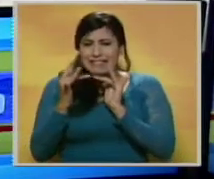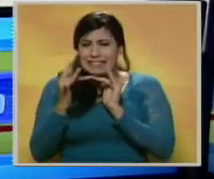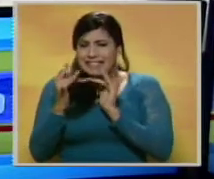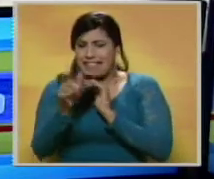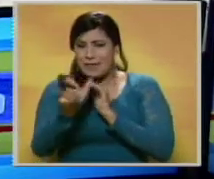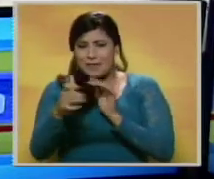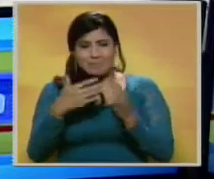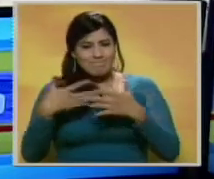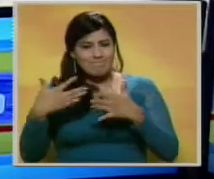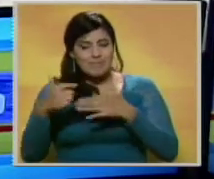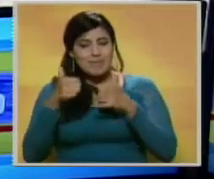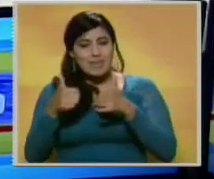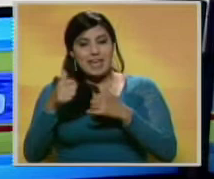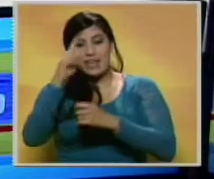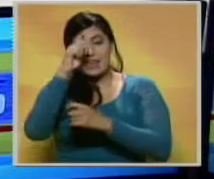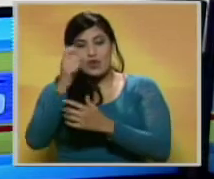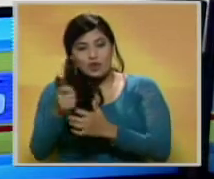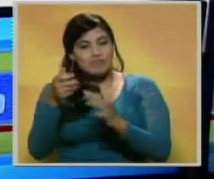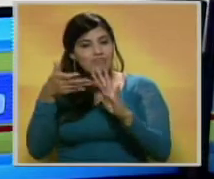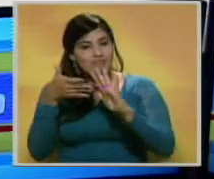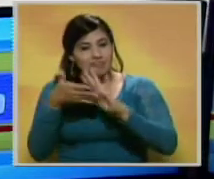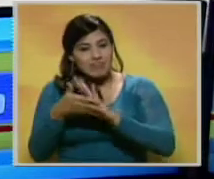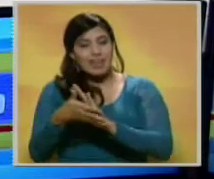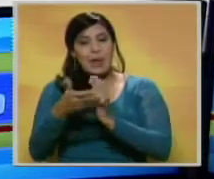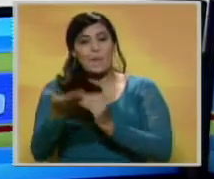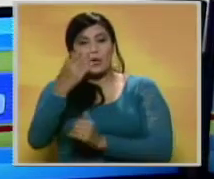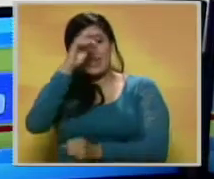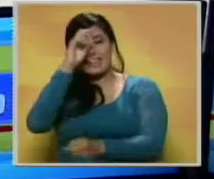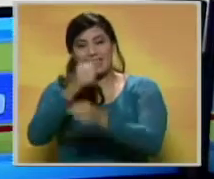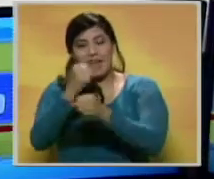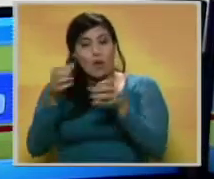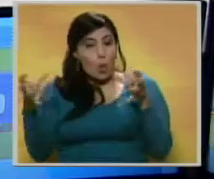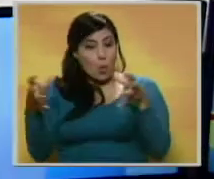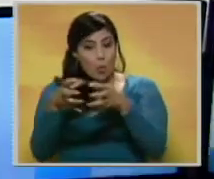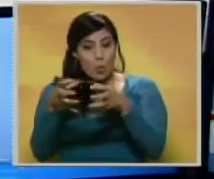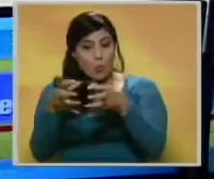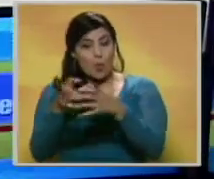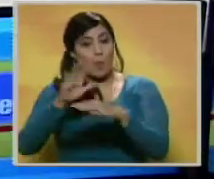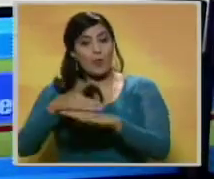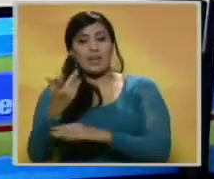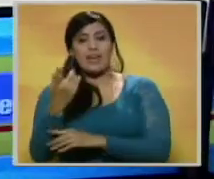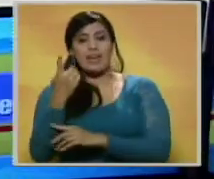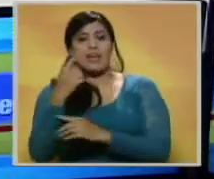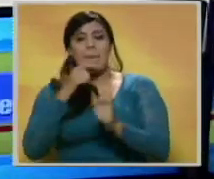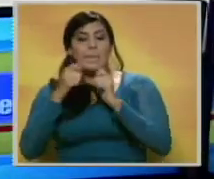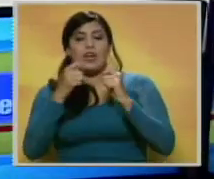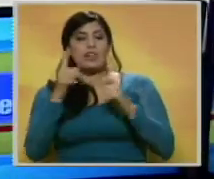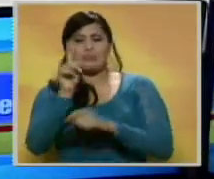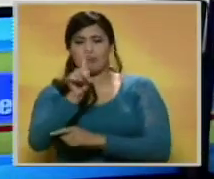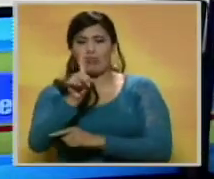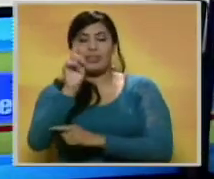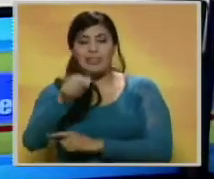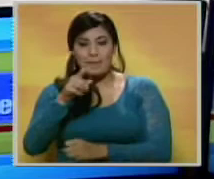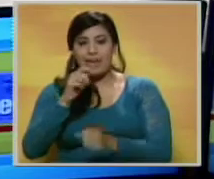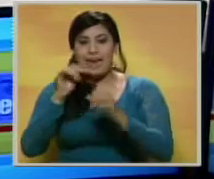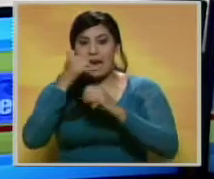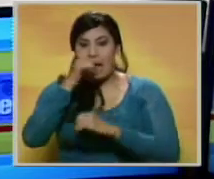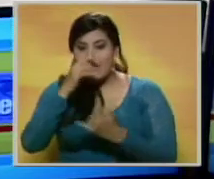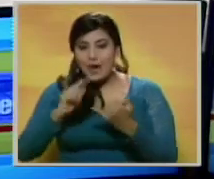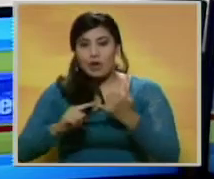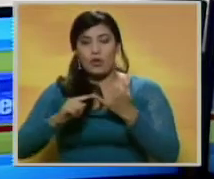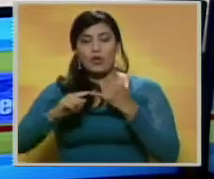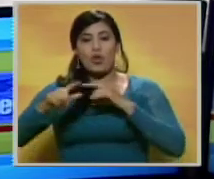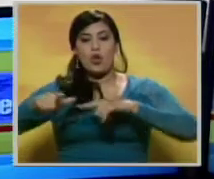amena y que hace gala de la importancia del trabajo en equipo, porque no se trata solamente de periodistas, se trata del camarógrafo,